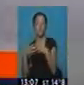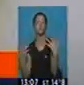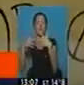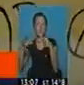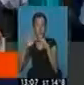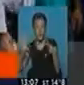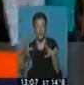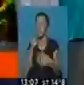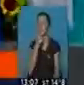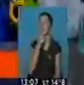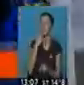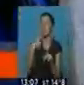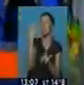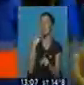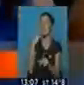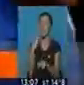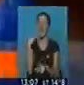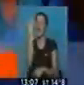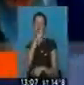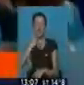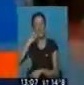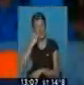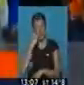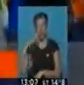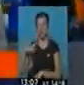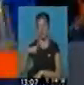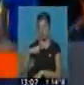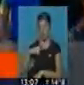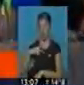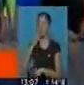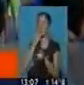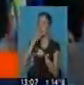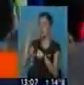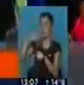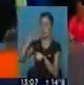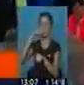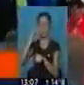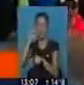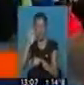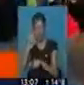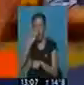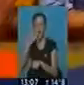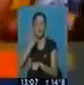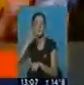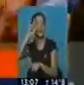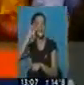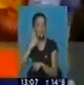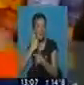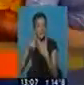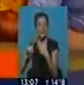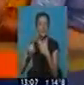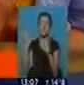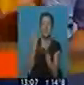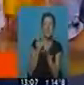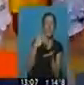de niños bonitos, ricos, que tenía María Corina Machado, Leopoldo López o Capriles, siempre generó mucha desconfianza en los